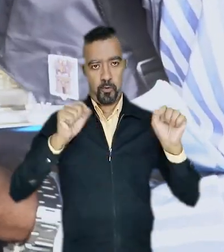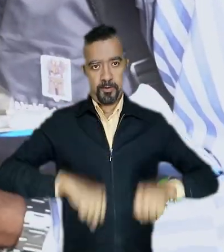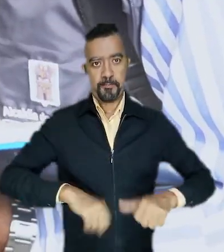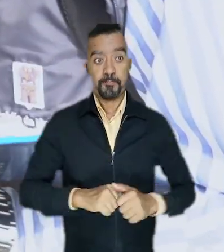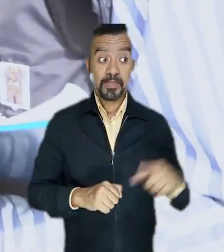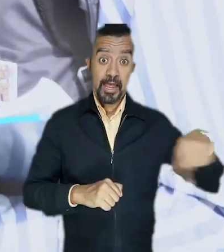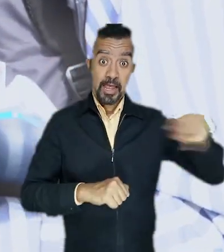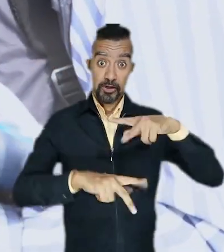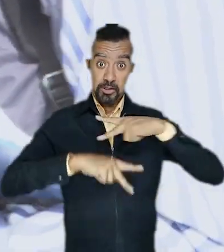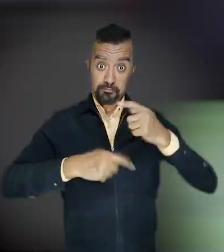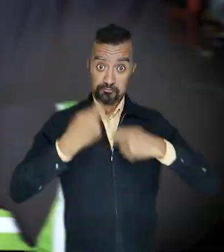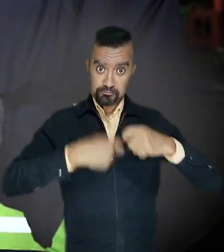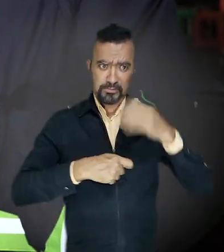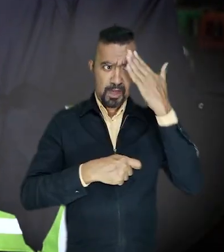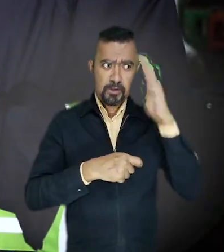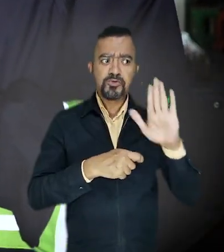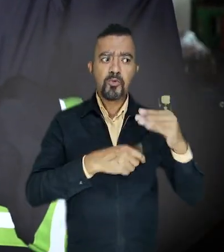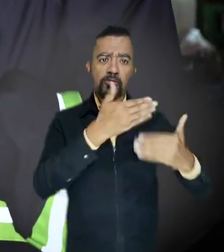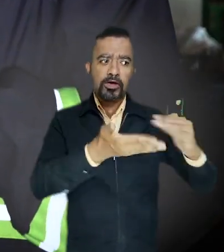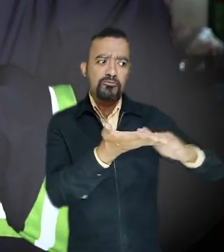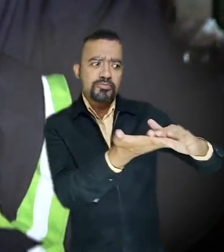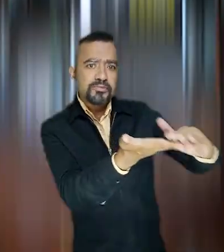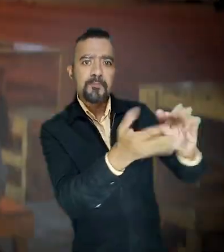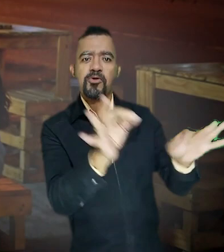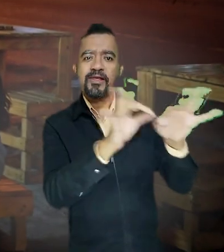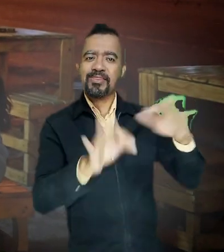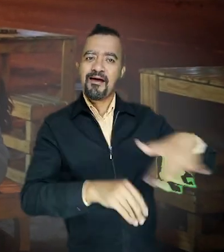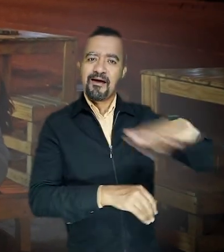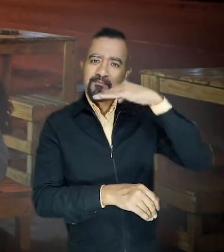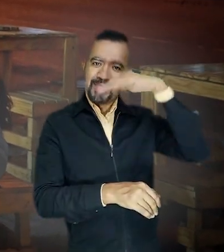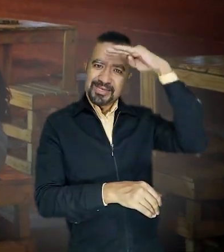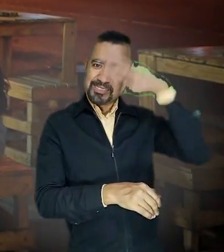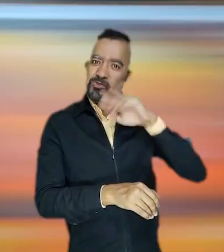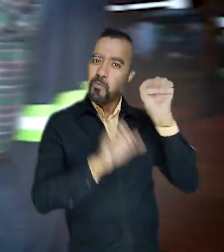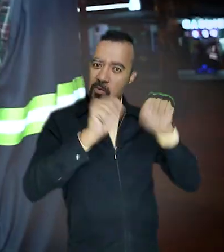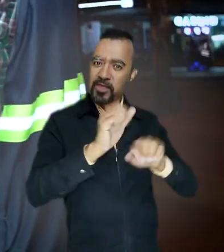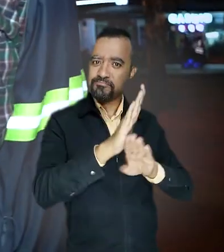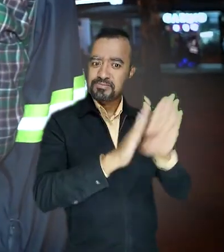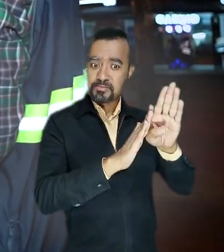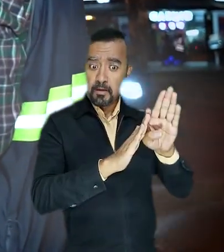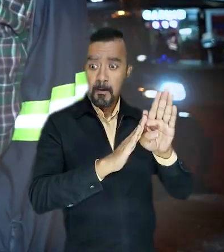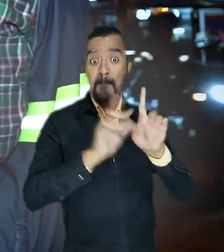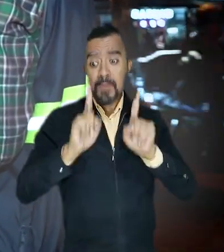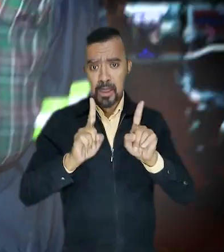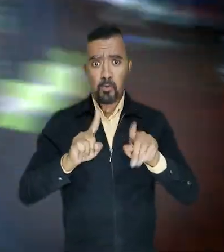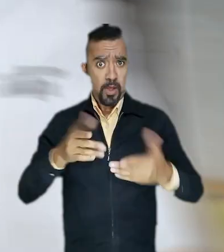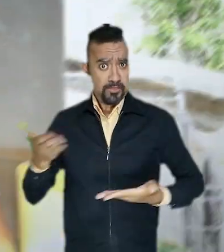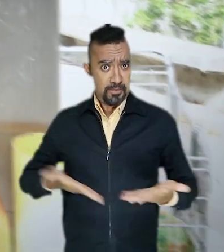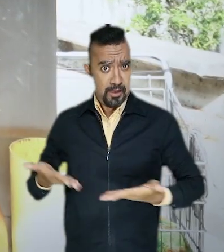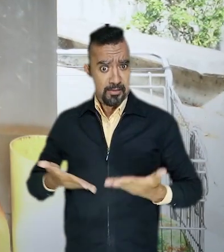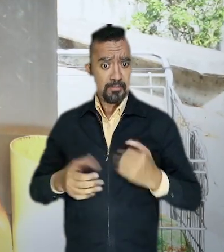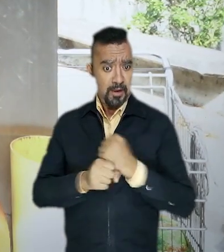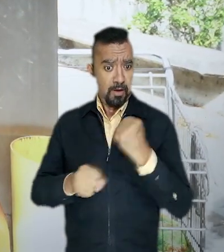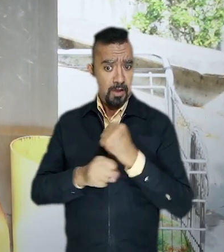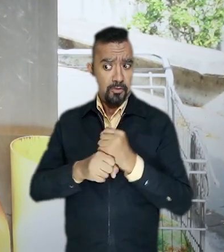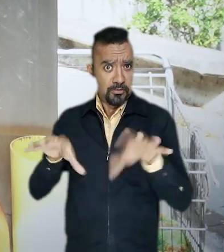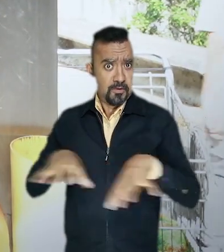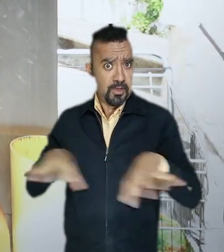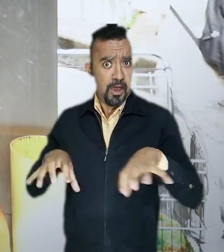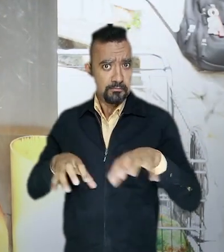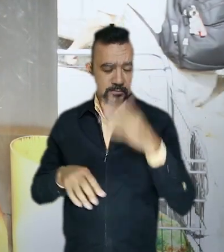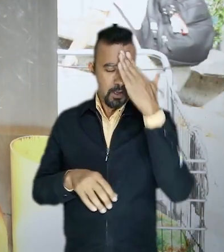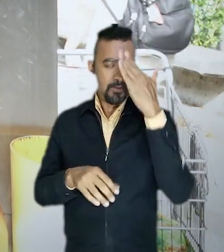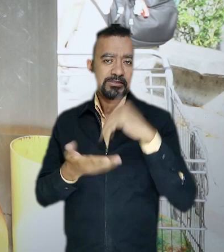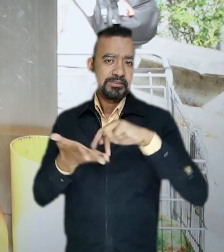reconocen lo que representa un proyecto como este para el desarrollo de la ciudad y esperan poder continuar con su labor. Pues la verdad